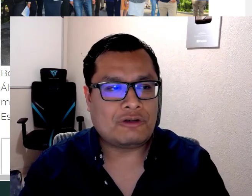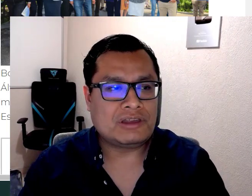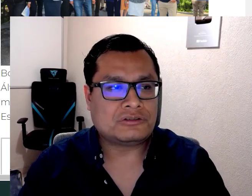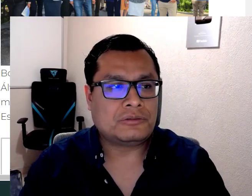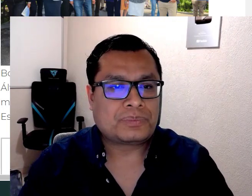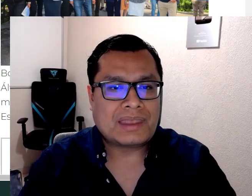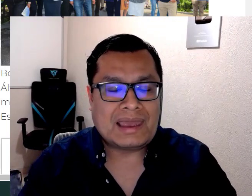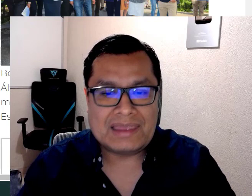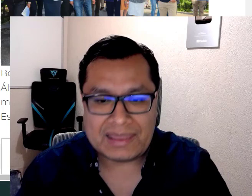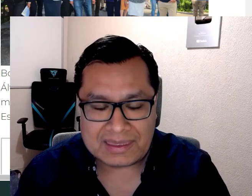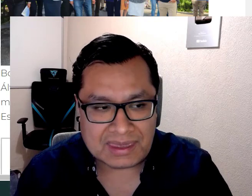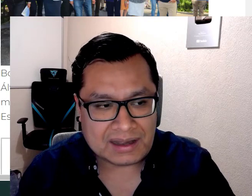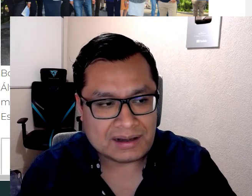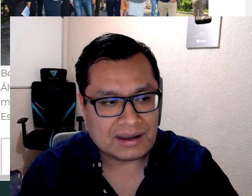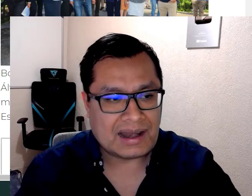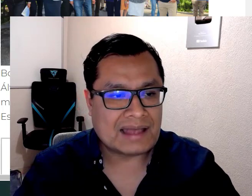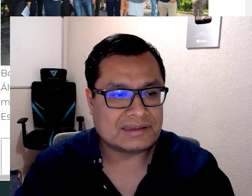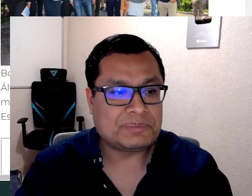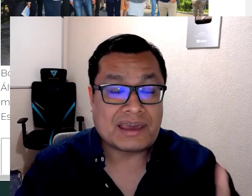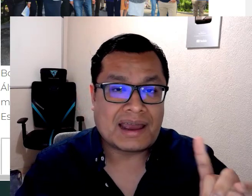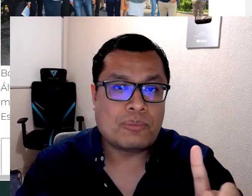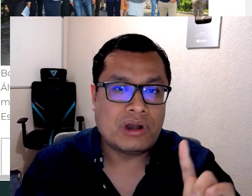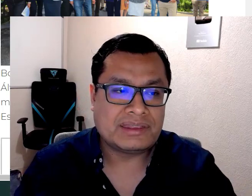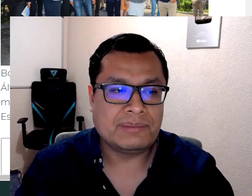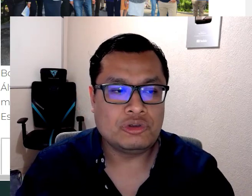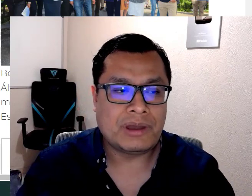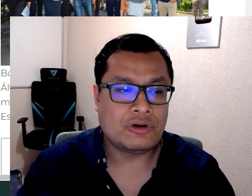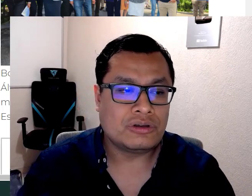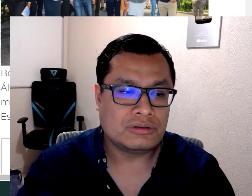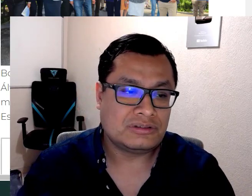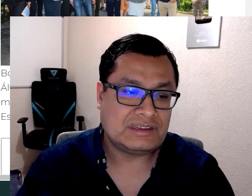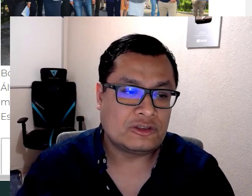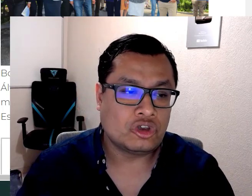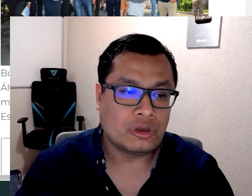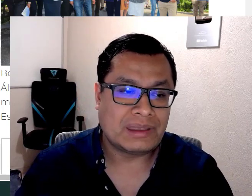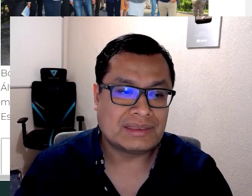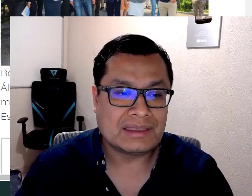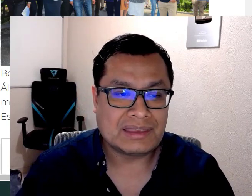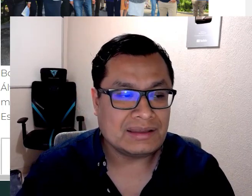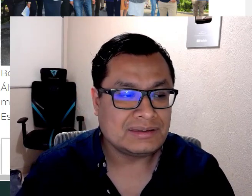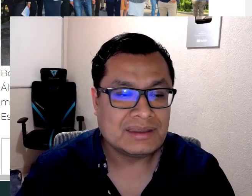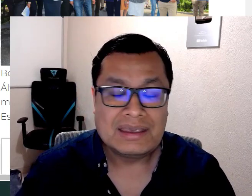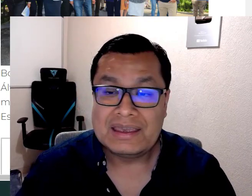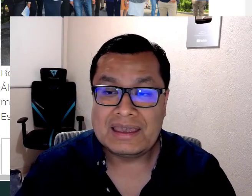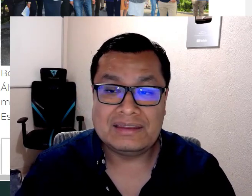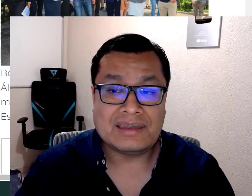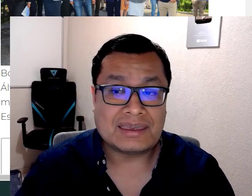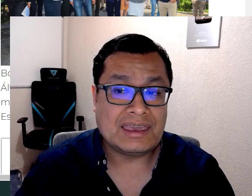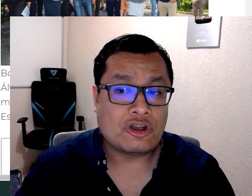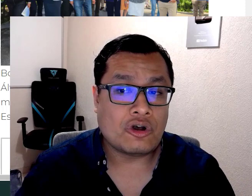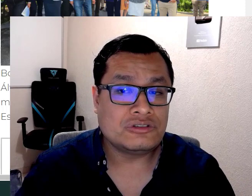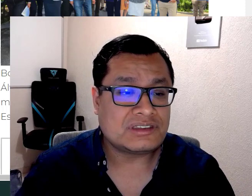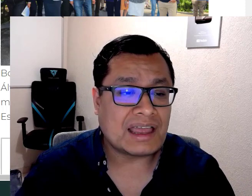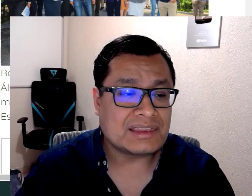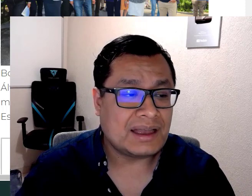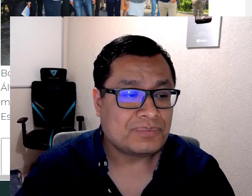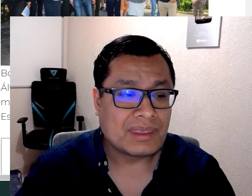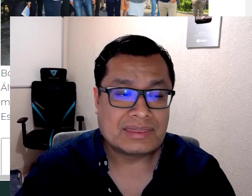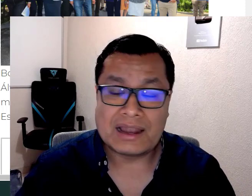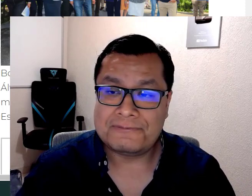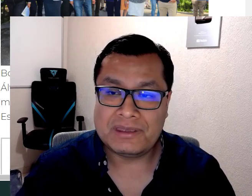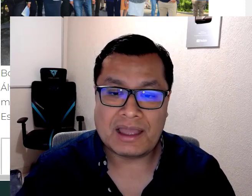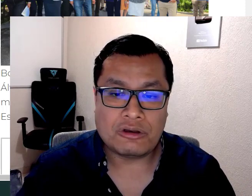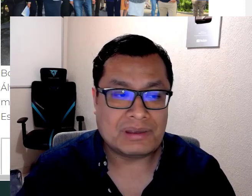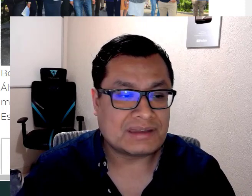les platico esto el día de ayer las eps a que el boletín número 193 y dice aquí constata